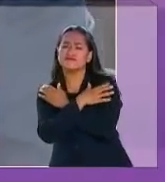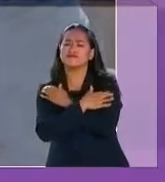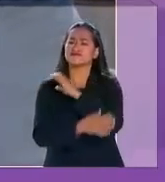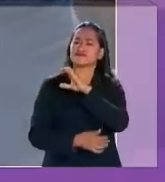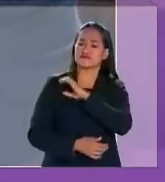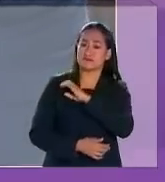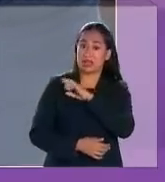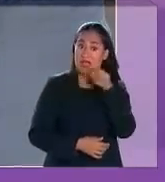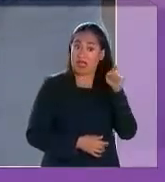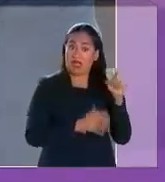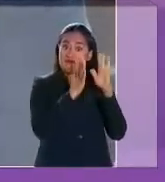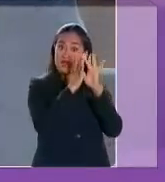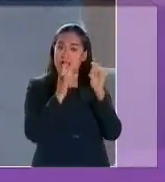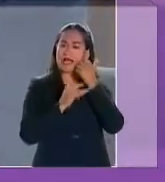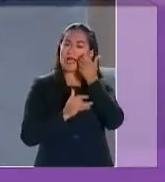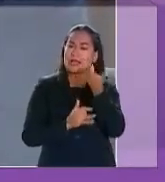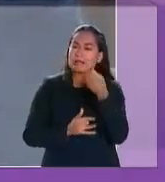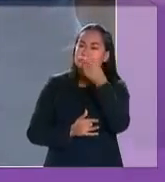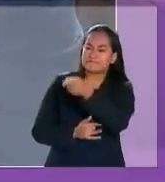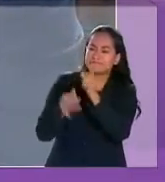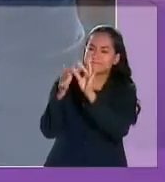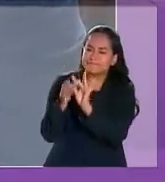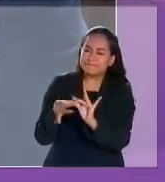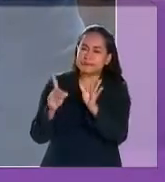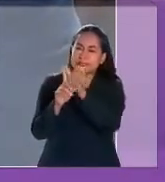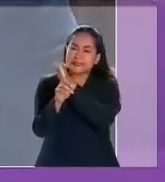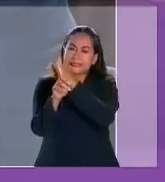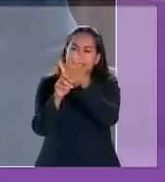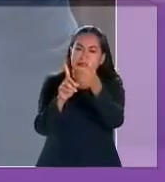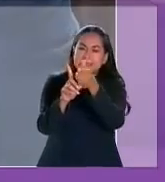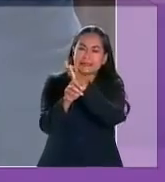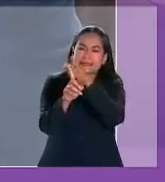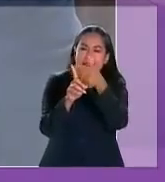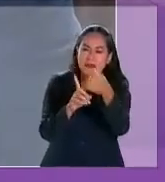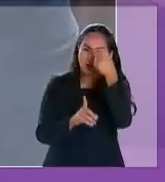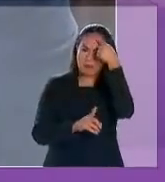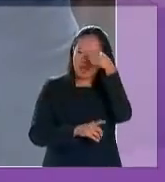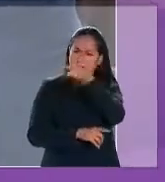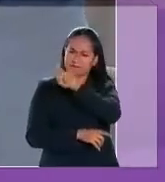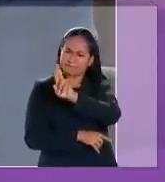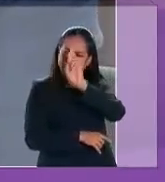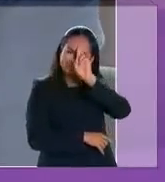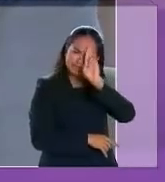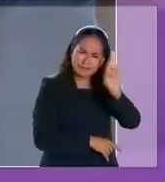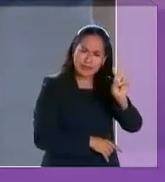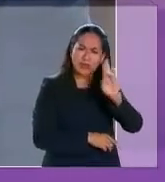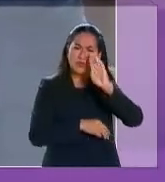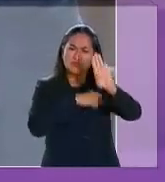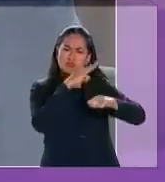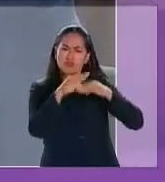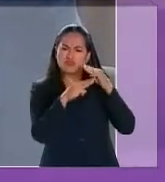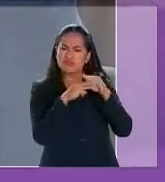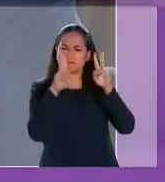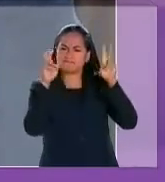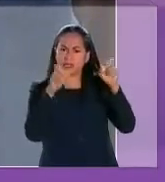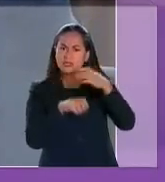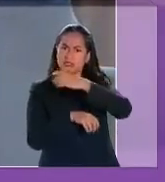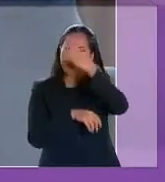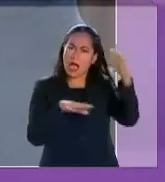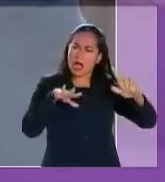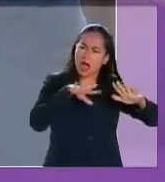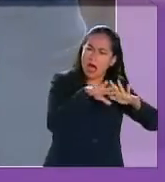quería convencer como bien señala el candidato mitt de respetar cambio climático el acuerdo climático de parís y el acuerdo nuclear con irán